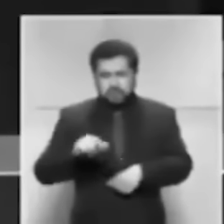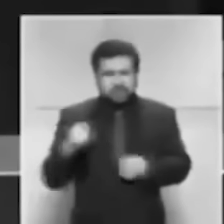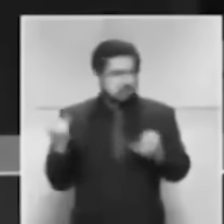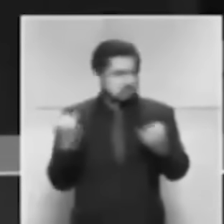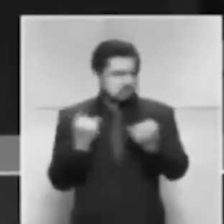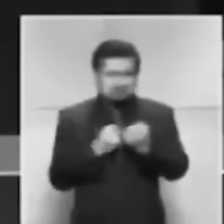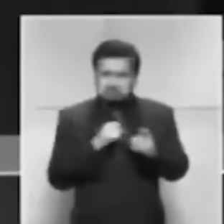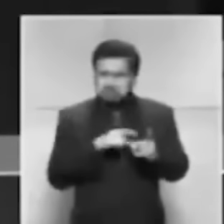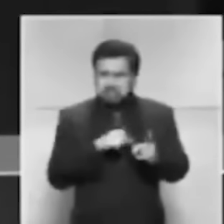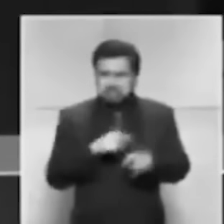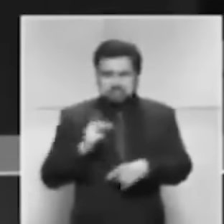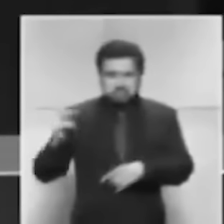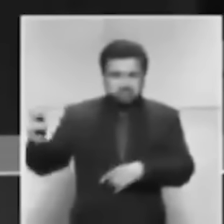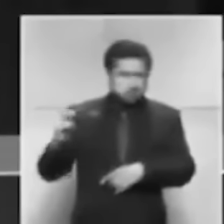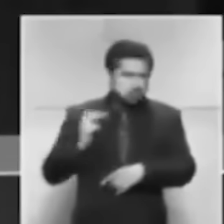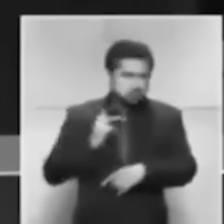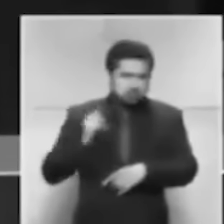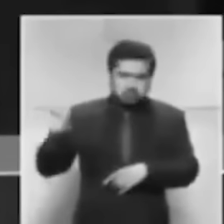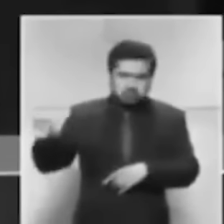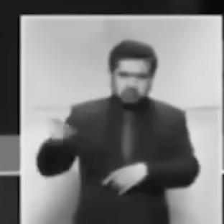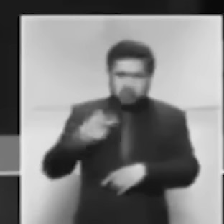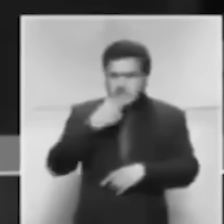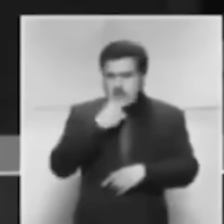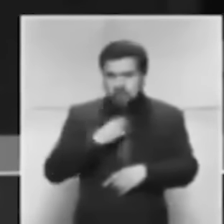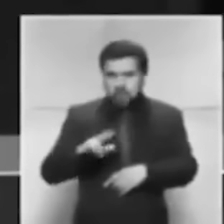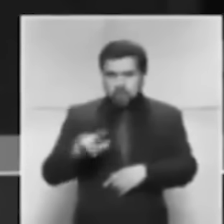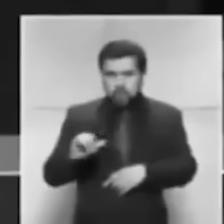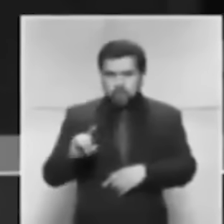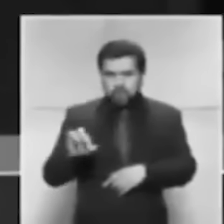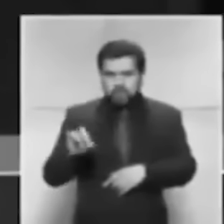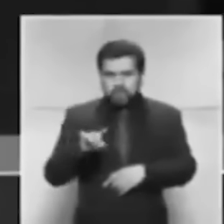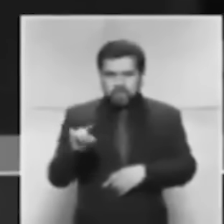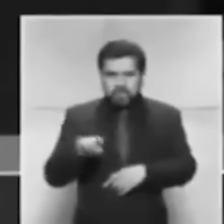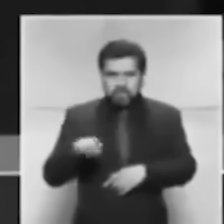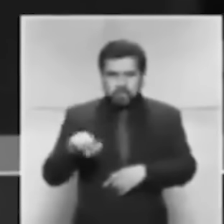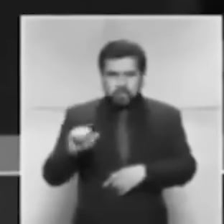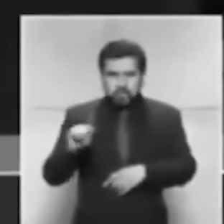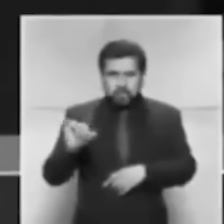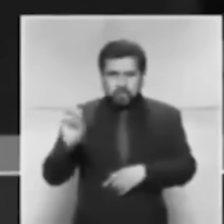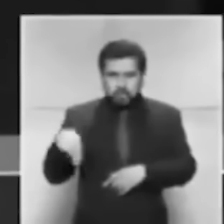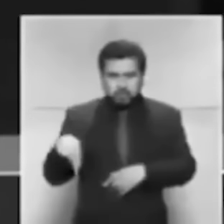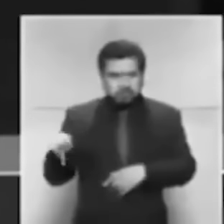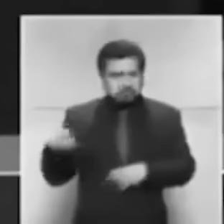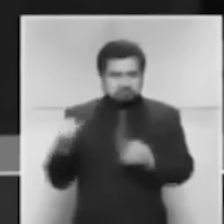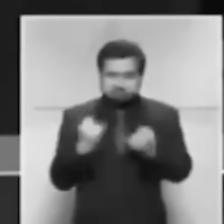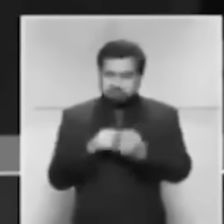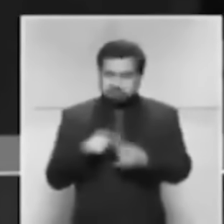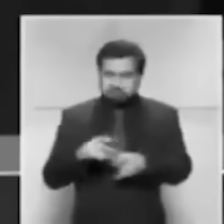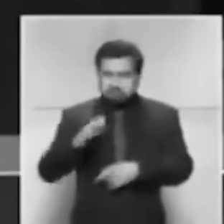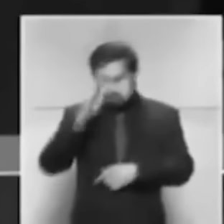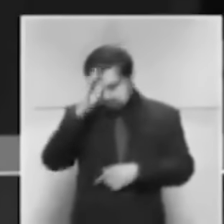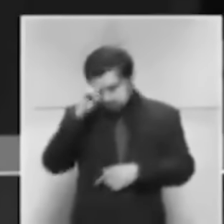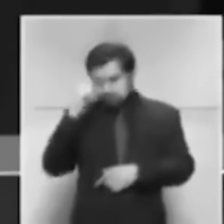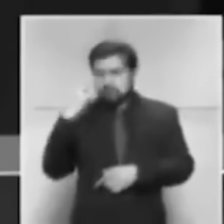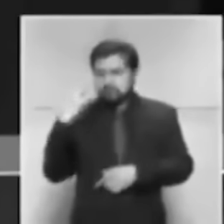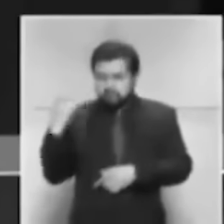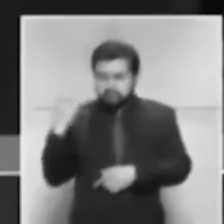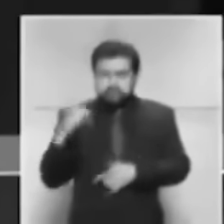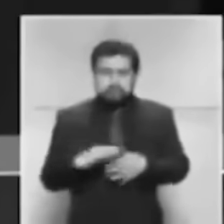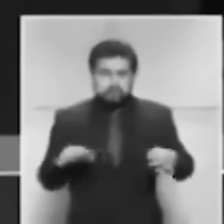ya señalado por el magistrado Rodríguez Mondragón. Y estimo que en este